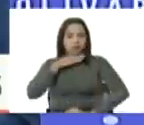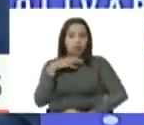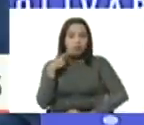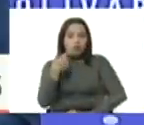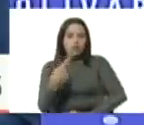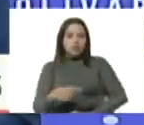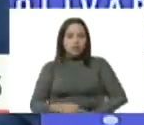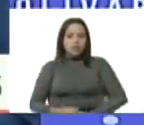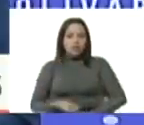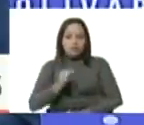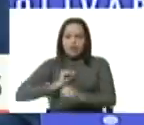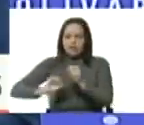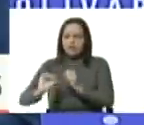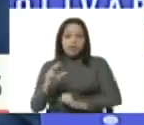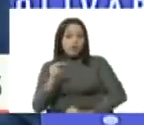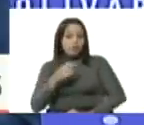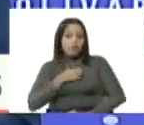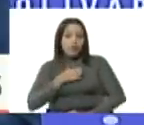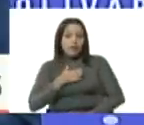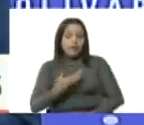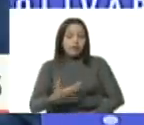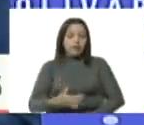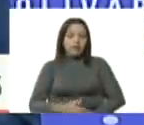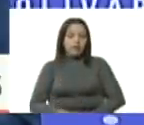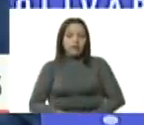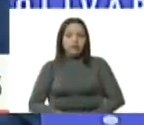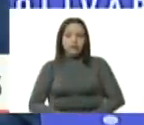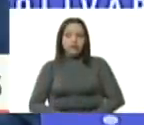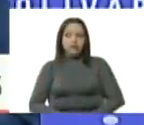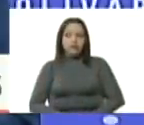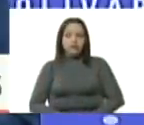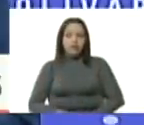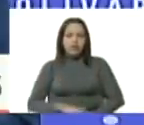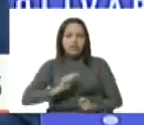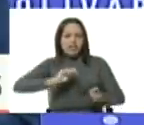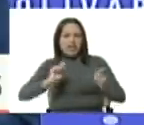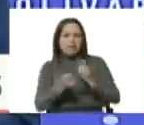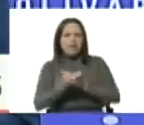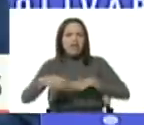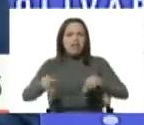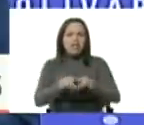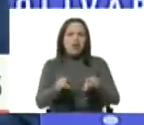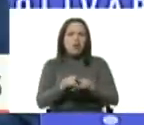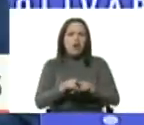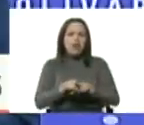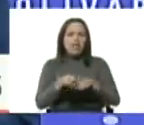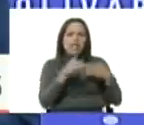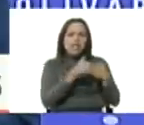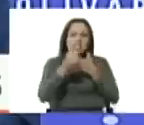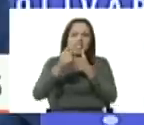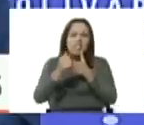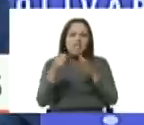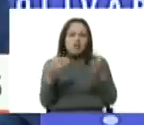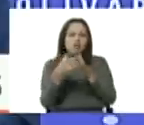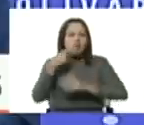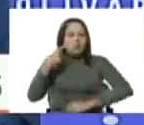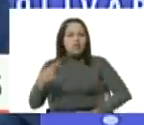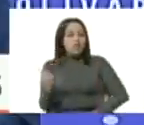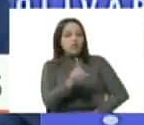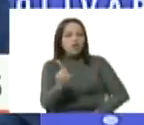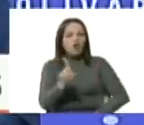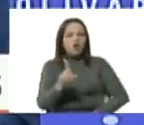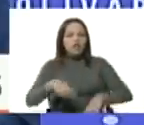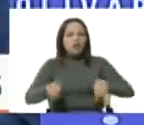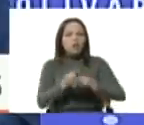para defender lo indefendible, para actuar como militantes y dirigentes de partido político y no como pastores